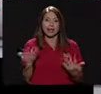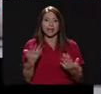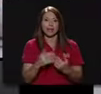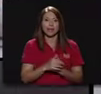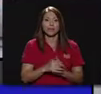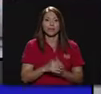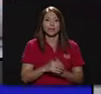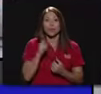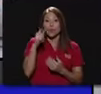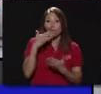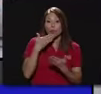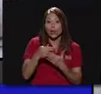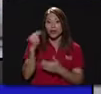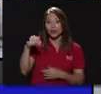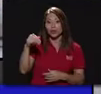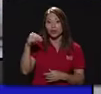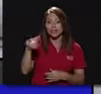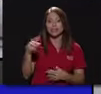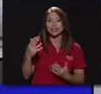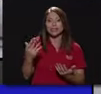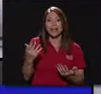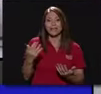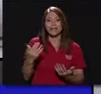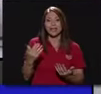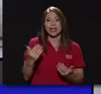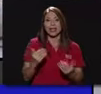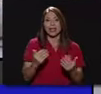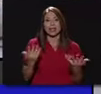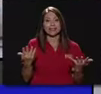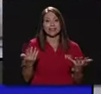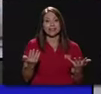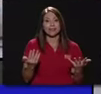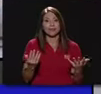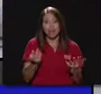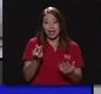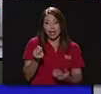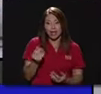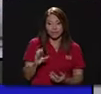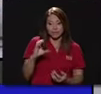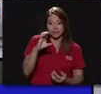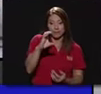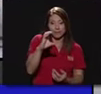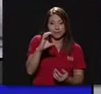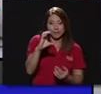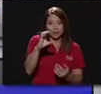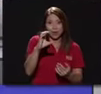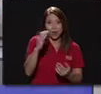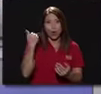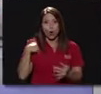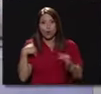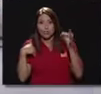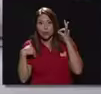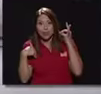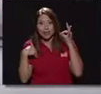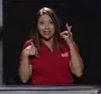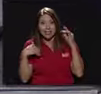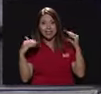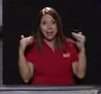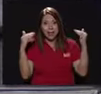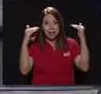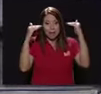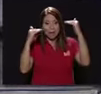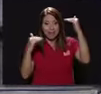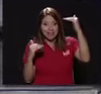que una buena noticia es que las brechas en salario entre hombres y mujeres han